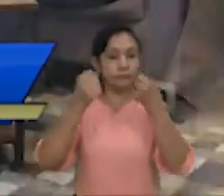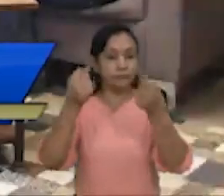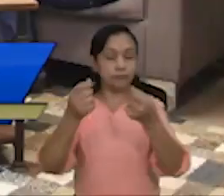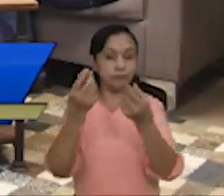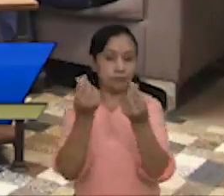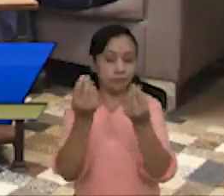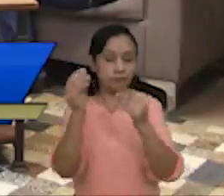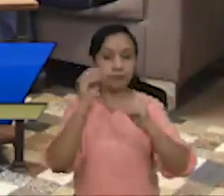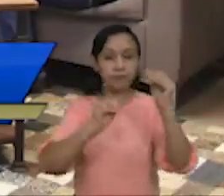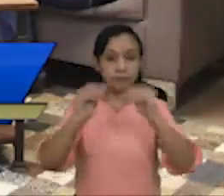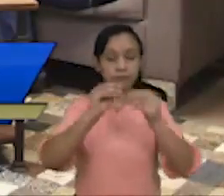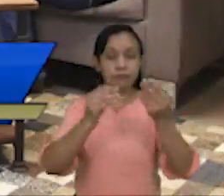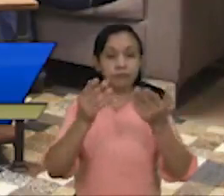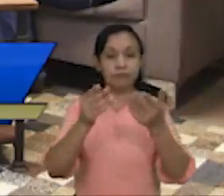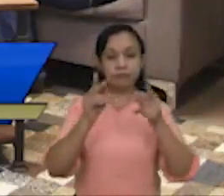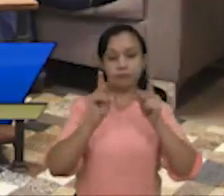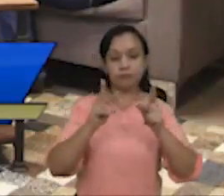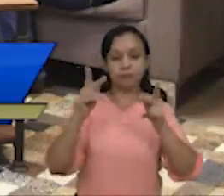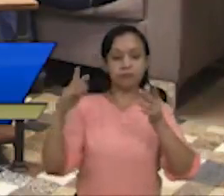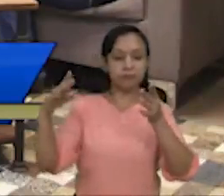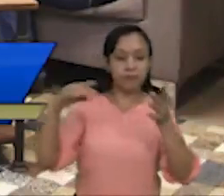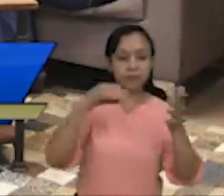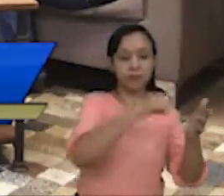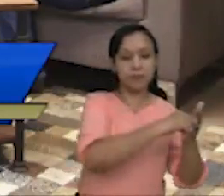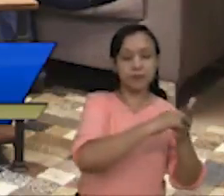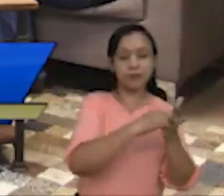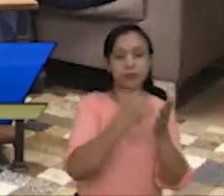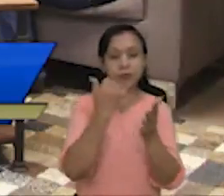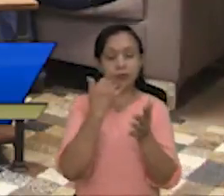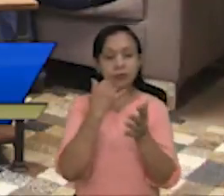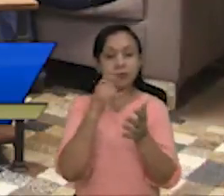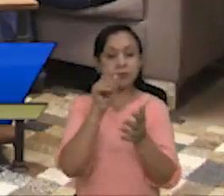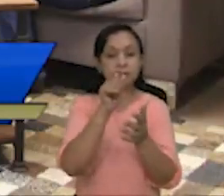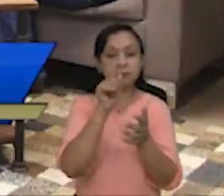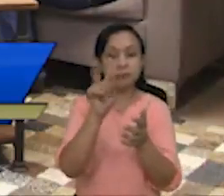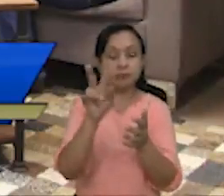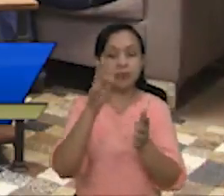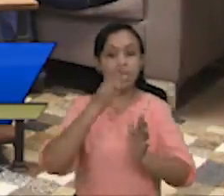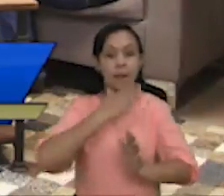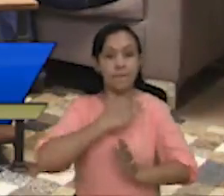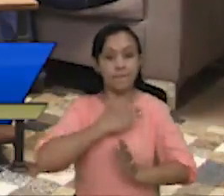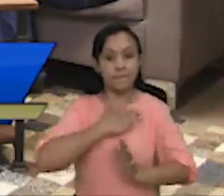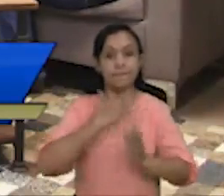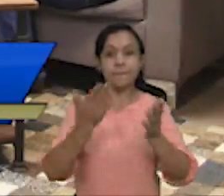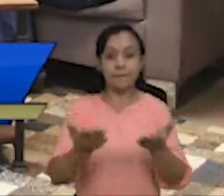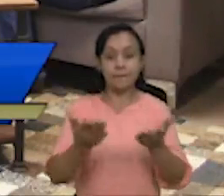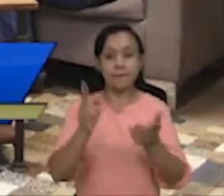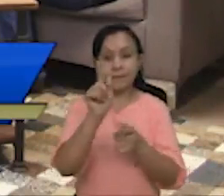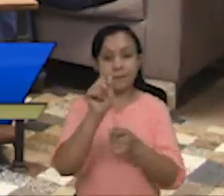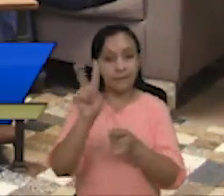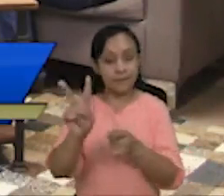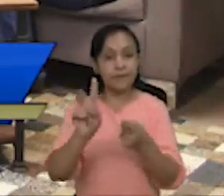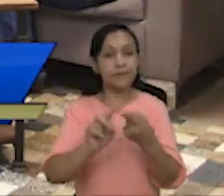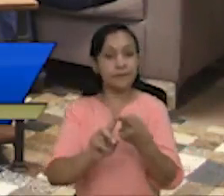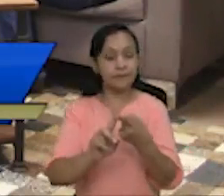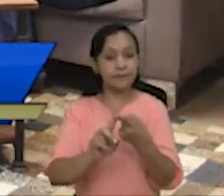poder económico, que si el fulanito se accidentó, entonces llaman al canal de televisión. Me pasó a mí cuando estuve en un canal de